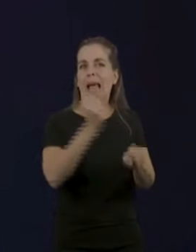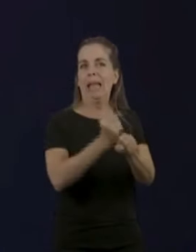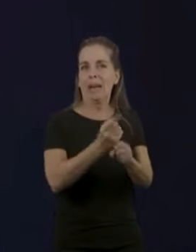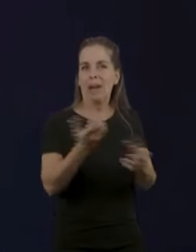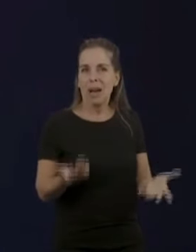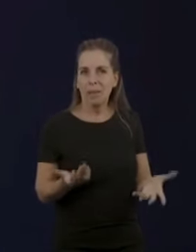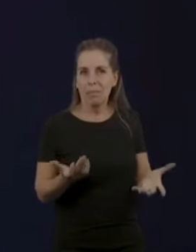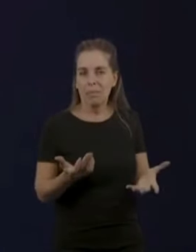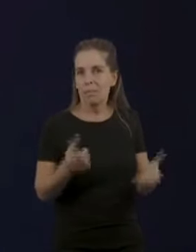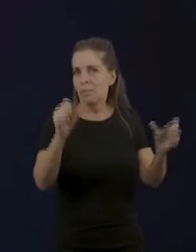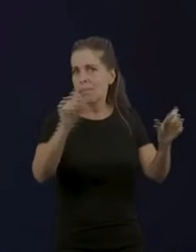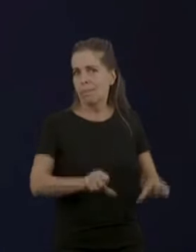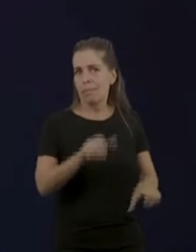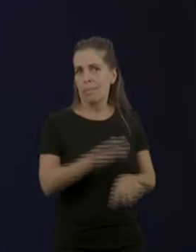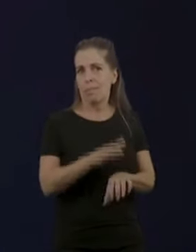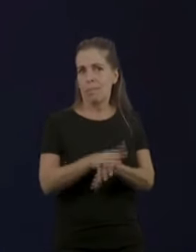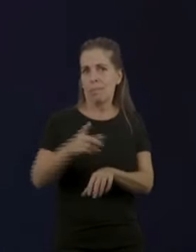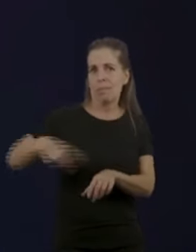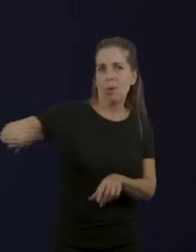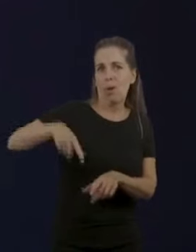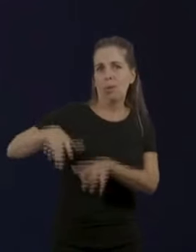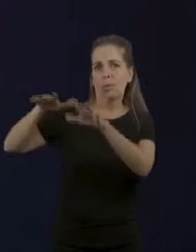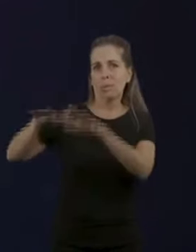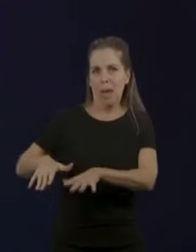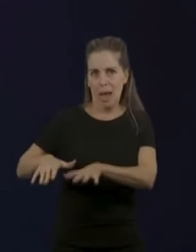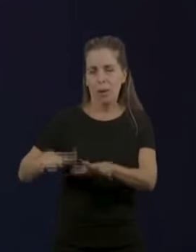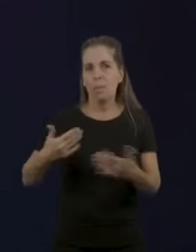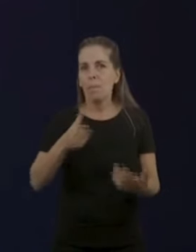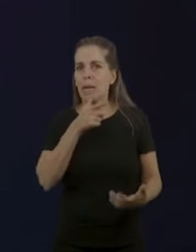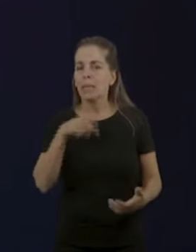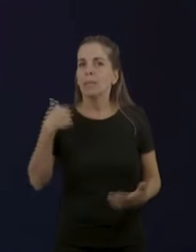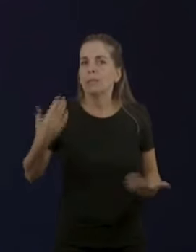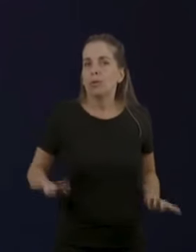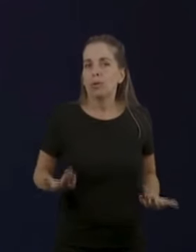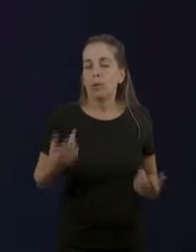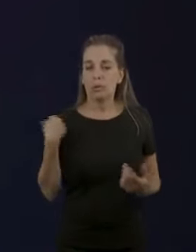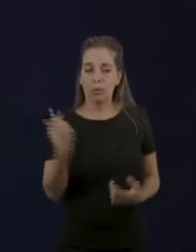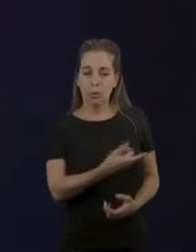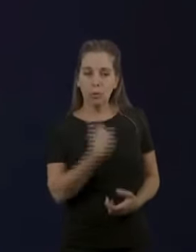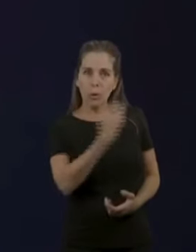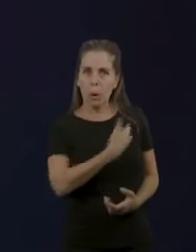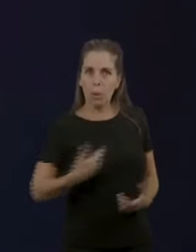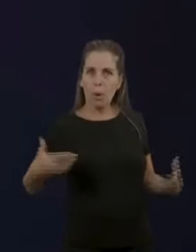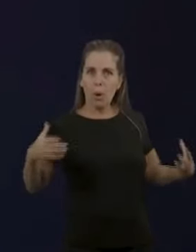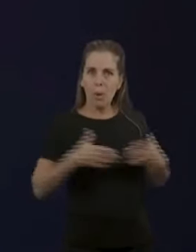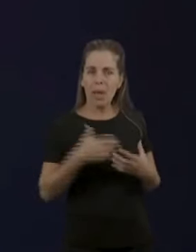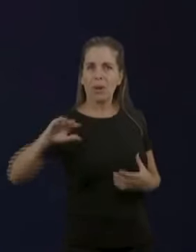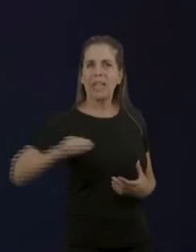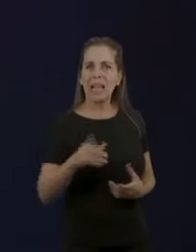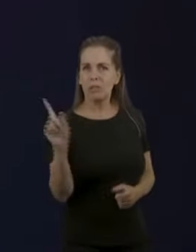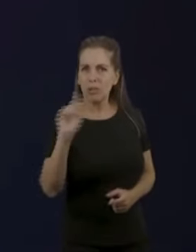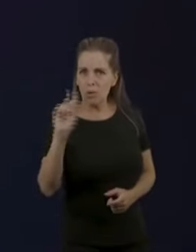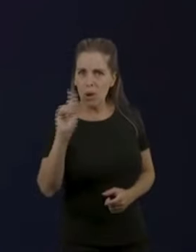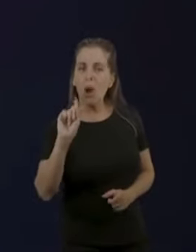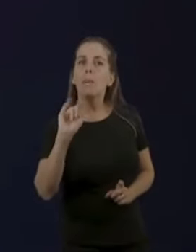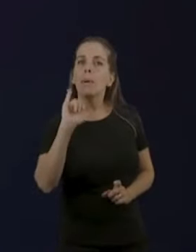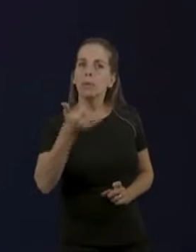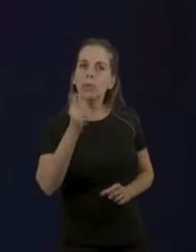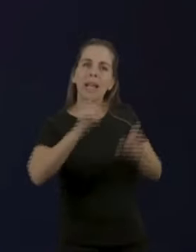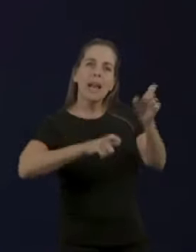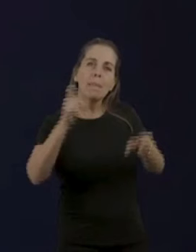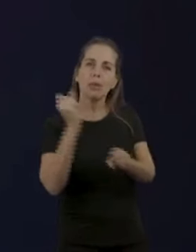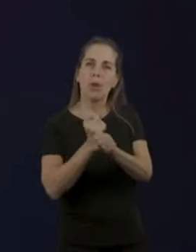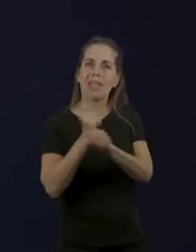Así que claramente Me parece que en tal caso los traicionados no somos nosotros sino que es todo el trabajador que